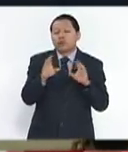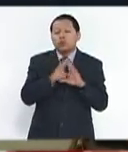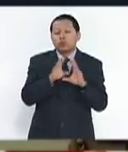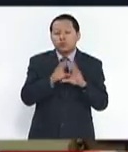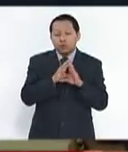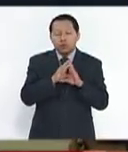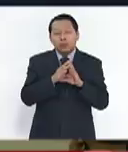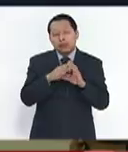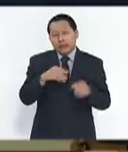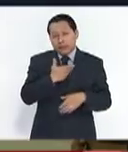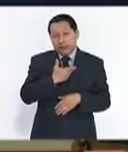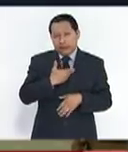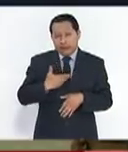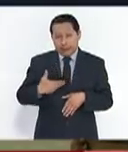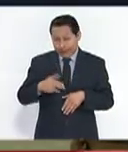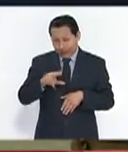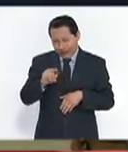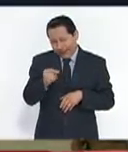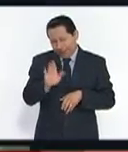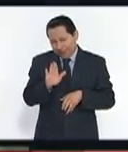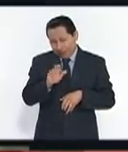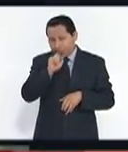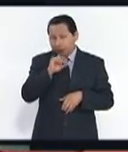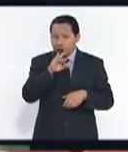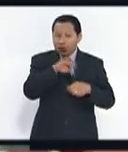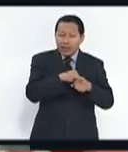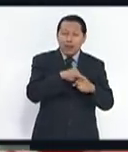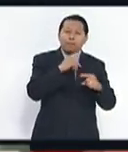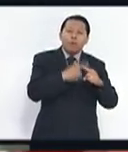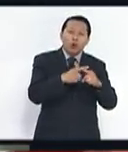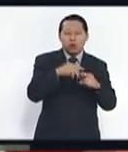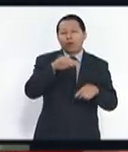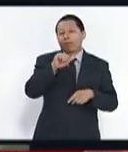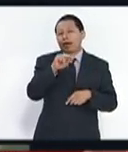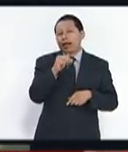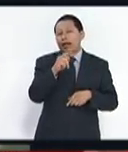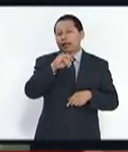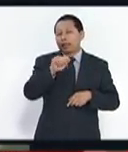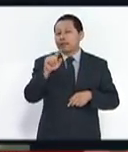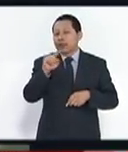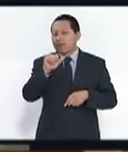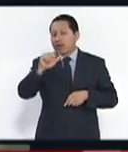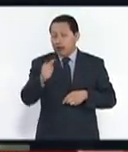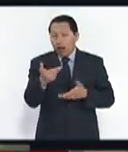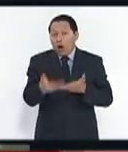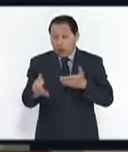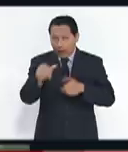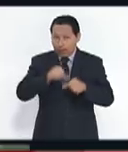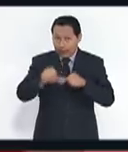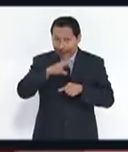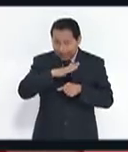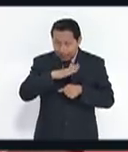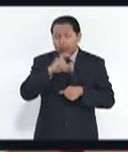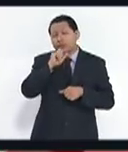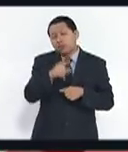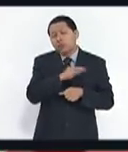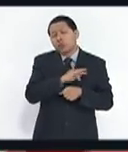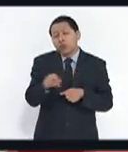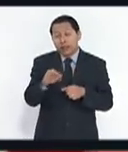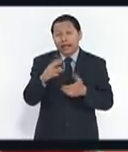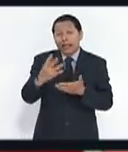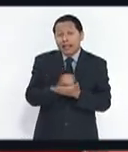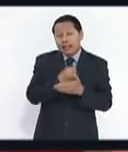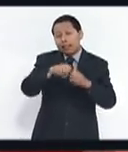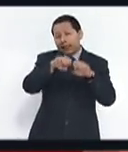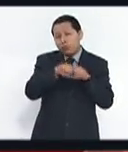aspirante presidencial, votaría por Margarita Zavala. Por otra parte, aseguró que de llegar a la presidencia, consideraría integrar a su equipo de trabajo a